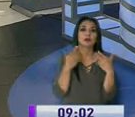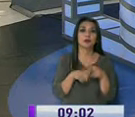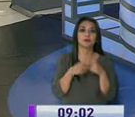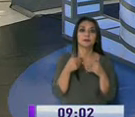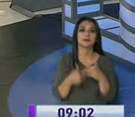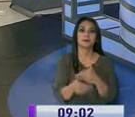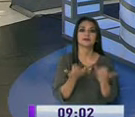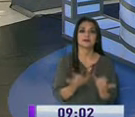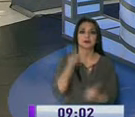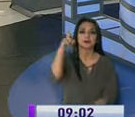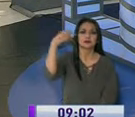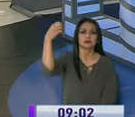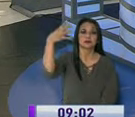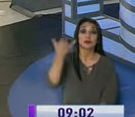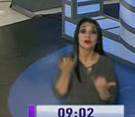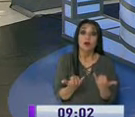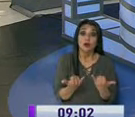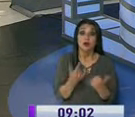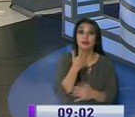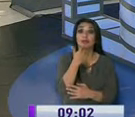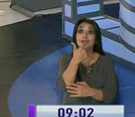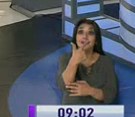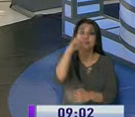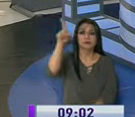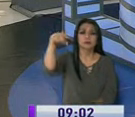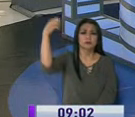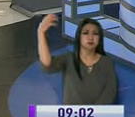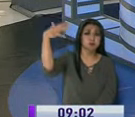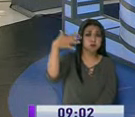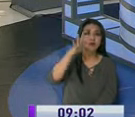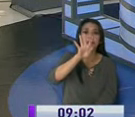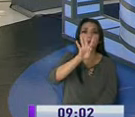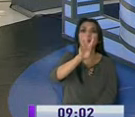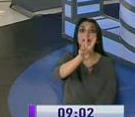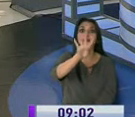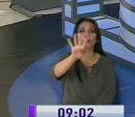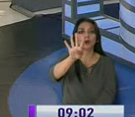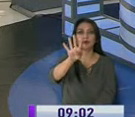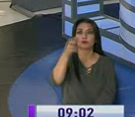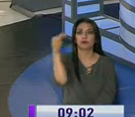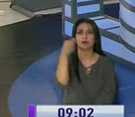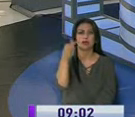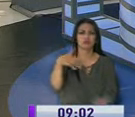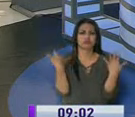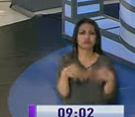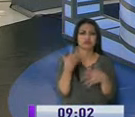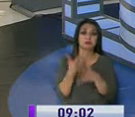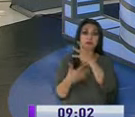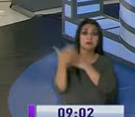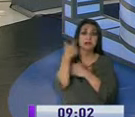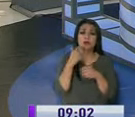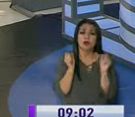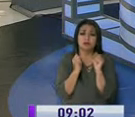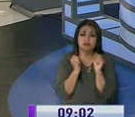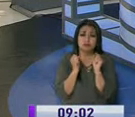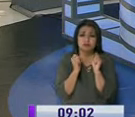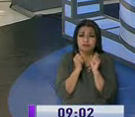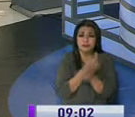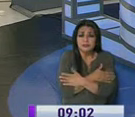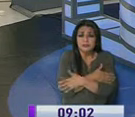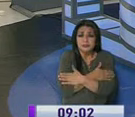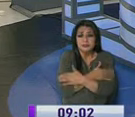hoy día llegaremos, dicen los entendidos de las malas lenguas, que a 24 grados. Qué bárbaro, ¿no? Los días anteriores hacía un frío terrible acá en